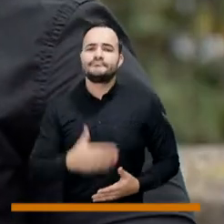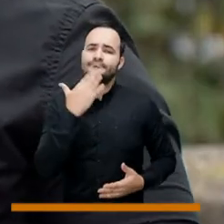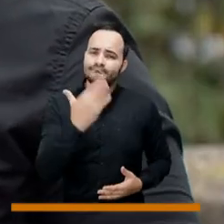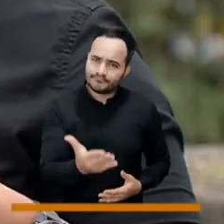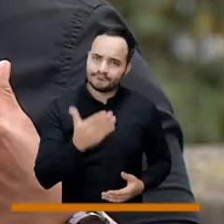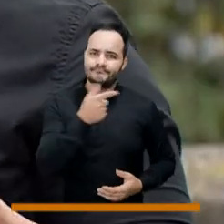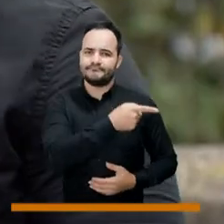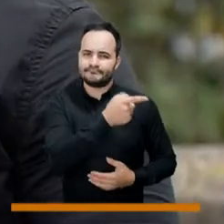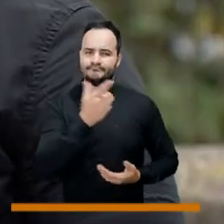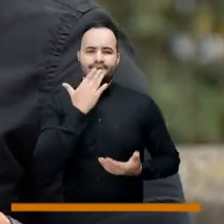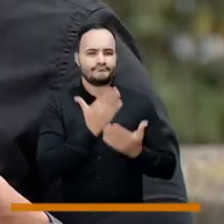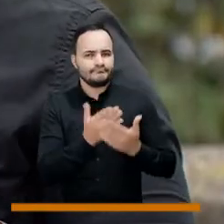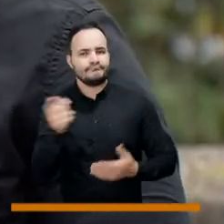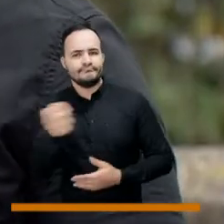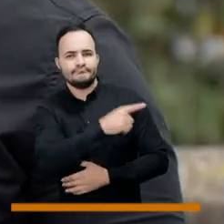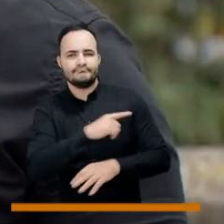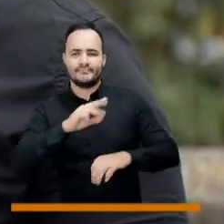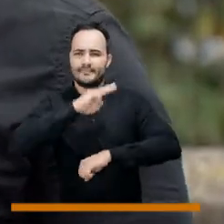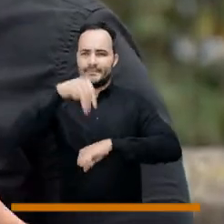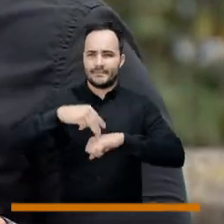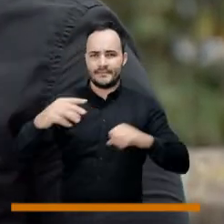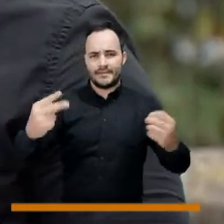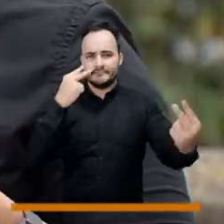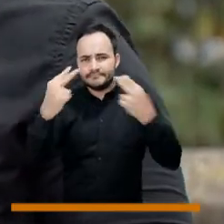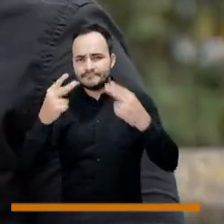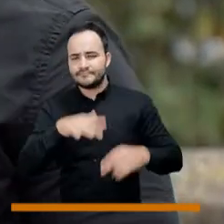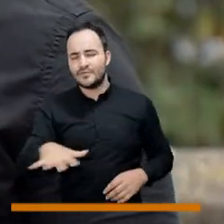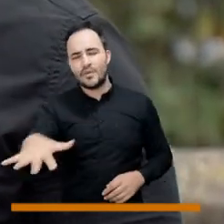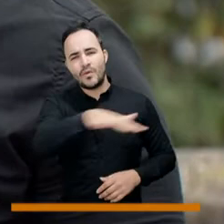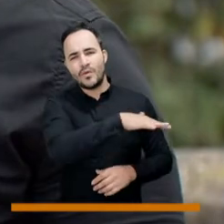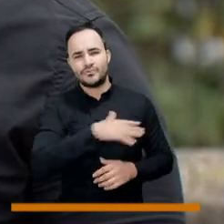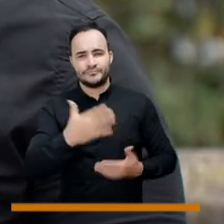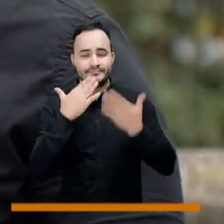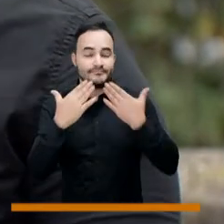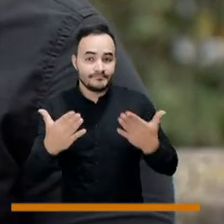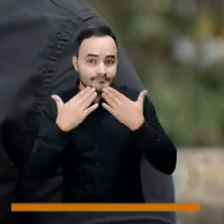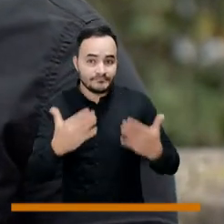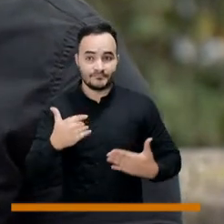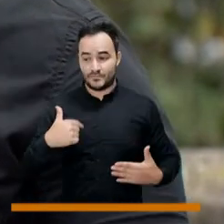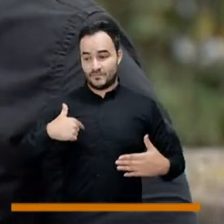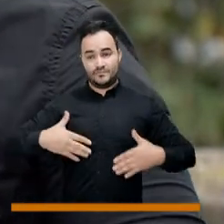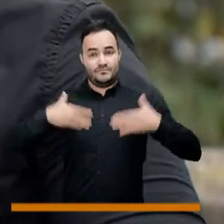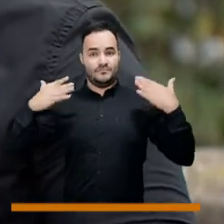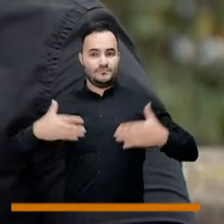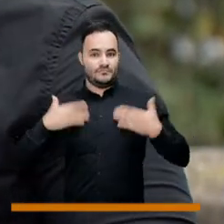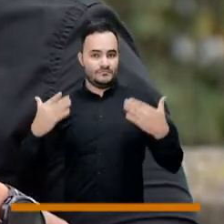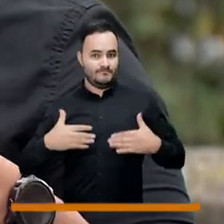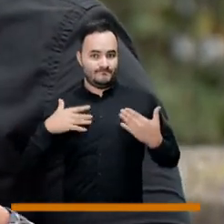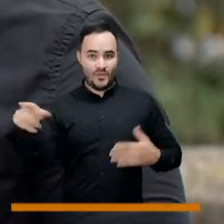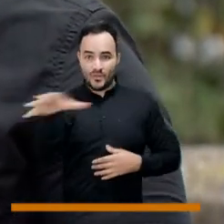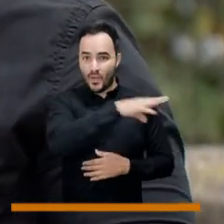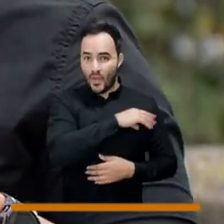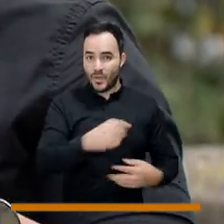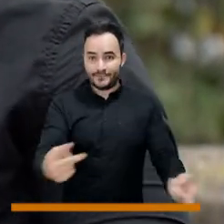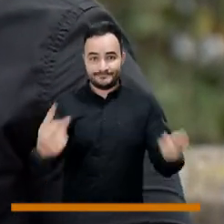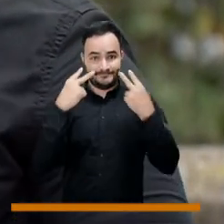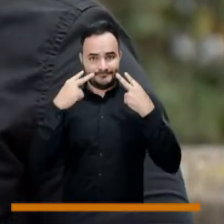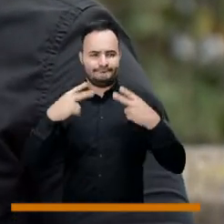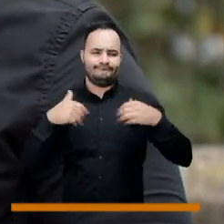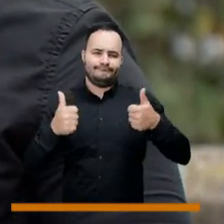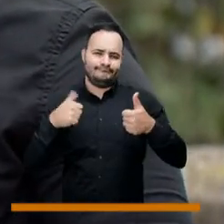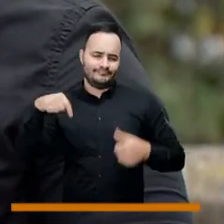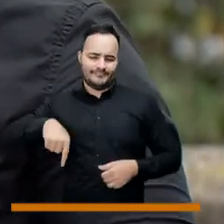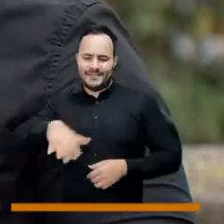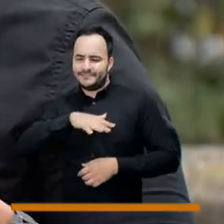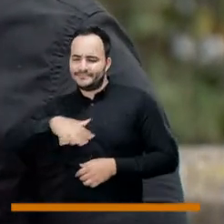los televidentes de Telemedellín. Qué honor para mí estar hoy en este programa desde este rincón tan lindo de la